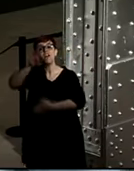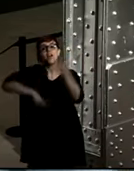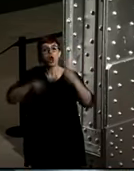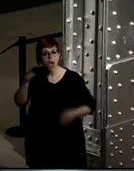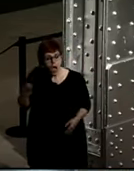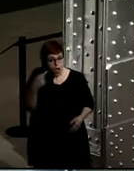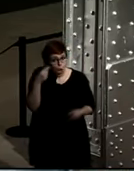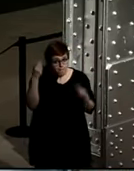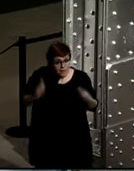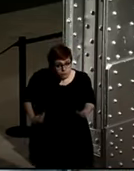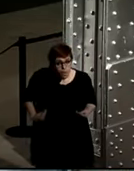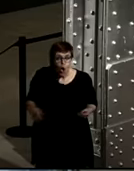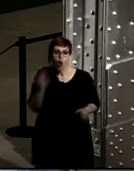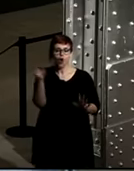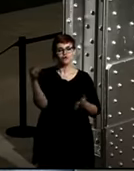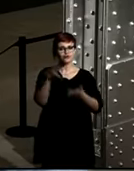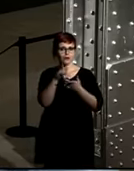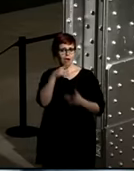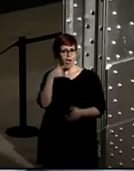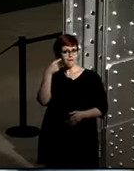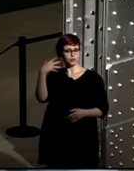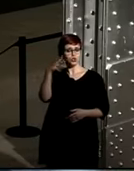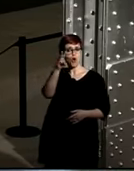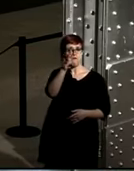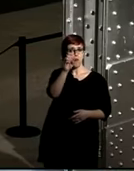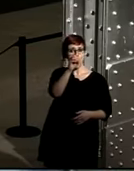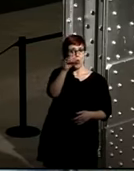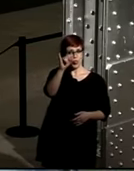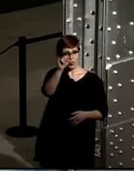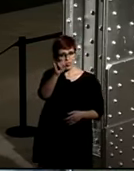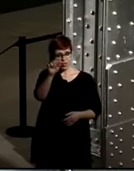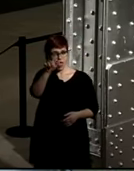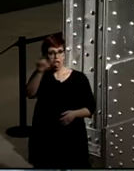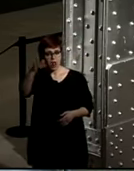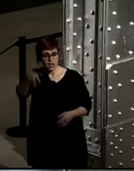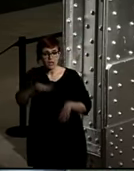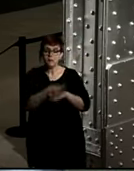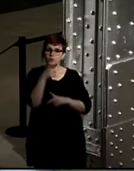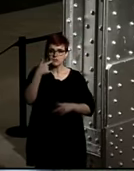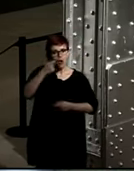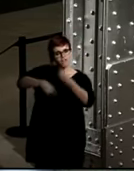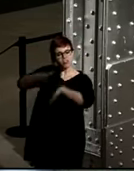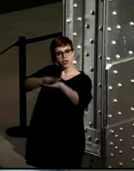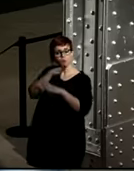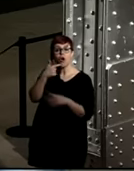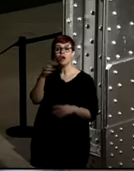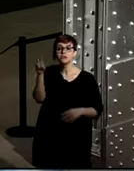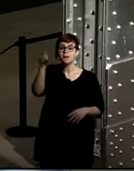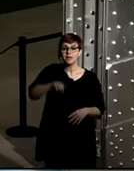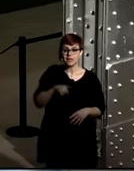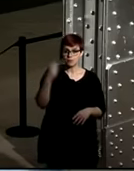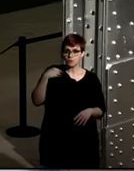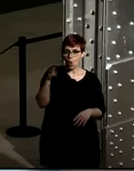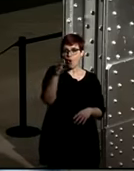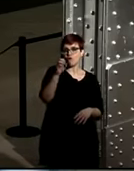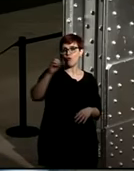no es lo mismo. No, si ya o tienes que ser Woody Allen para que... Bueno, pero te quiero decir, ellos se llevan su marca, ¿no? Barcelona... Woody Allen. Otros